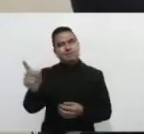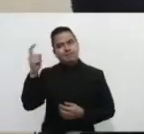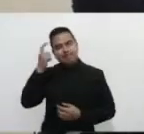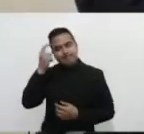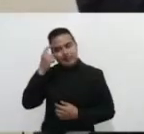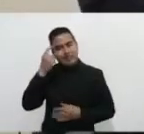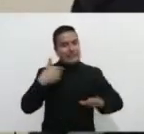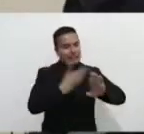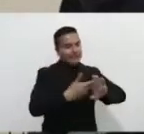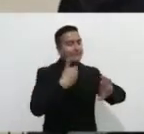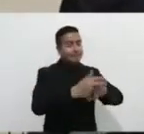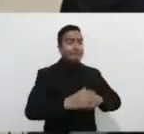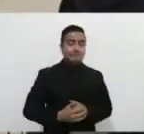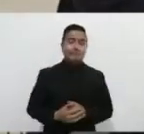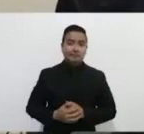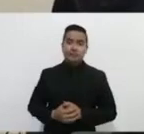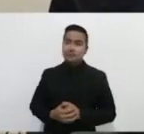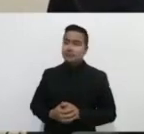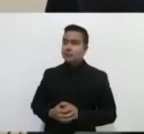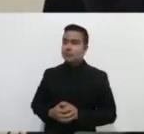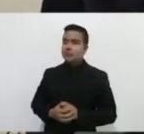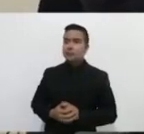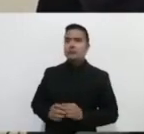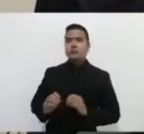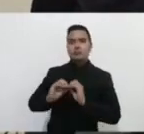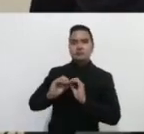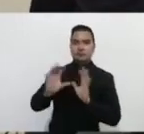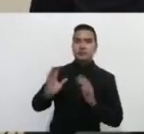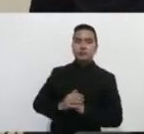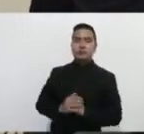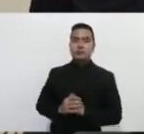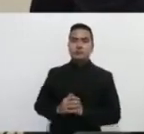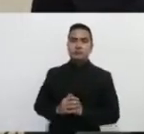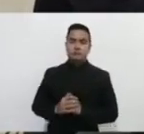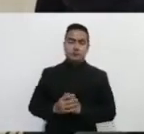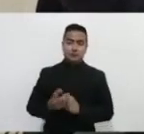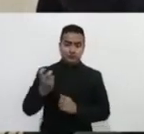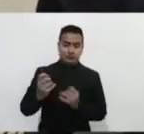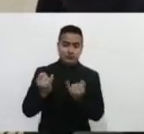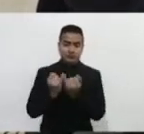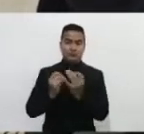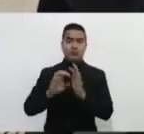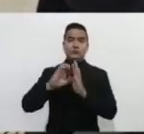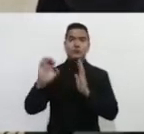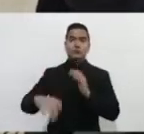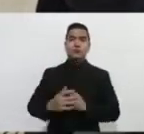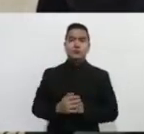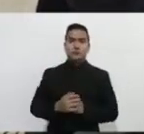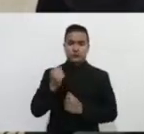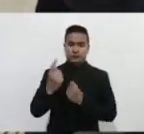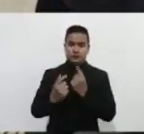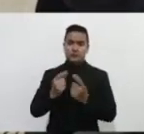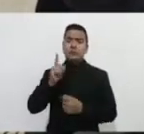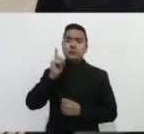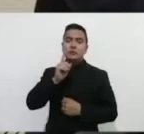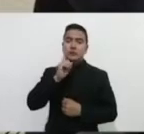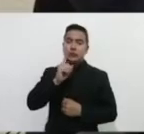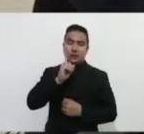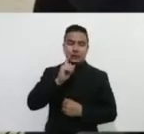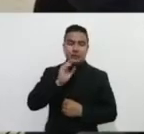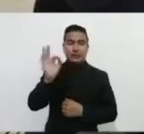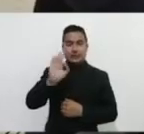Entonces, en el caso de la violencia política, en el tema electoral, no solamente estamos hablando de aquellas mujeres que